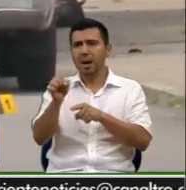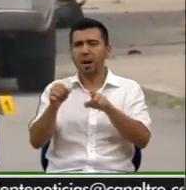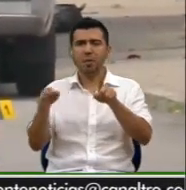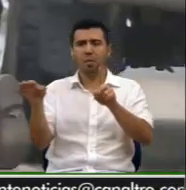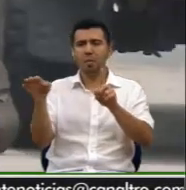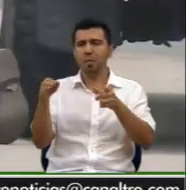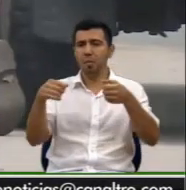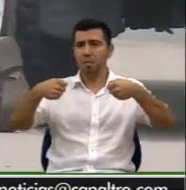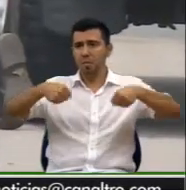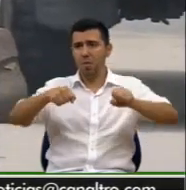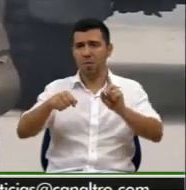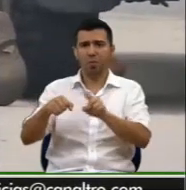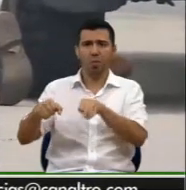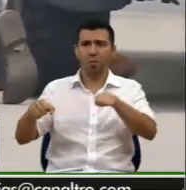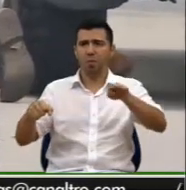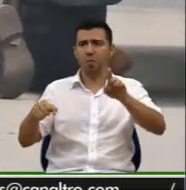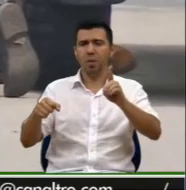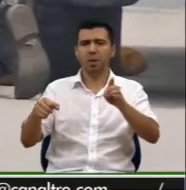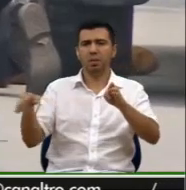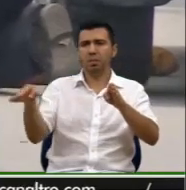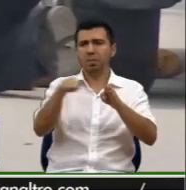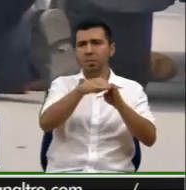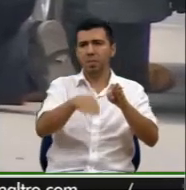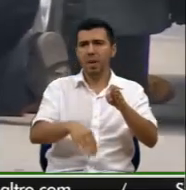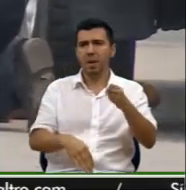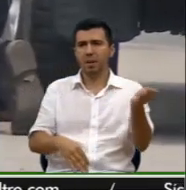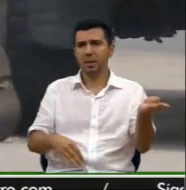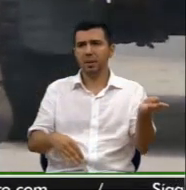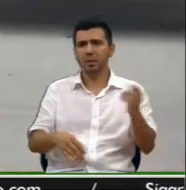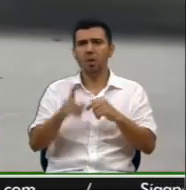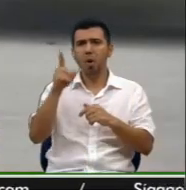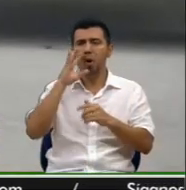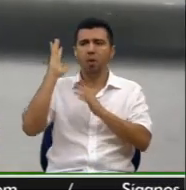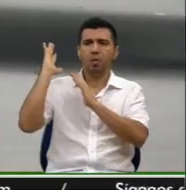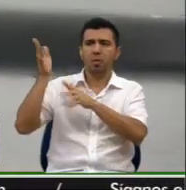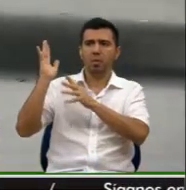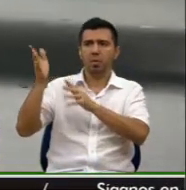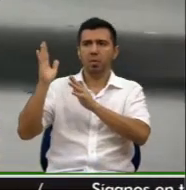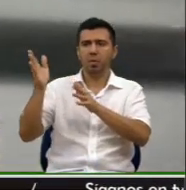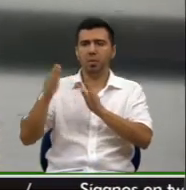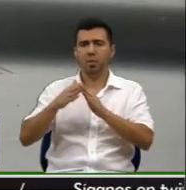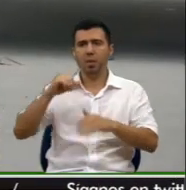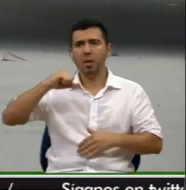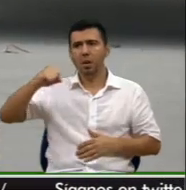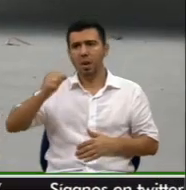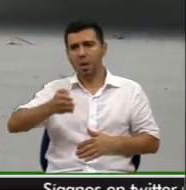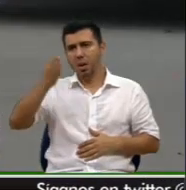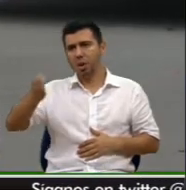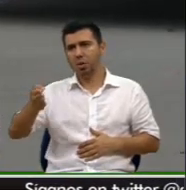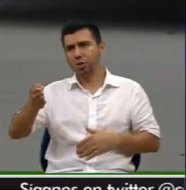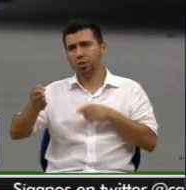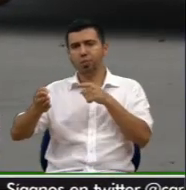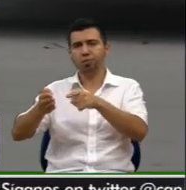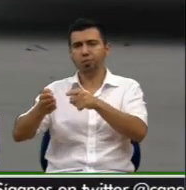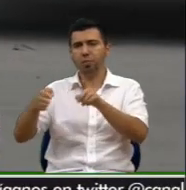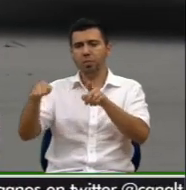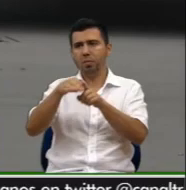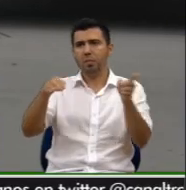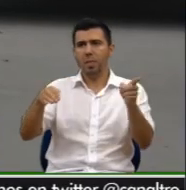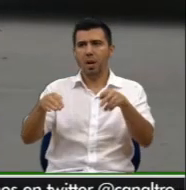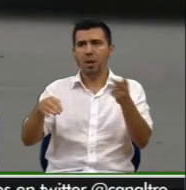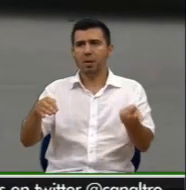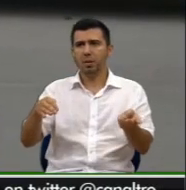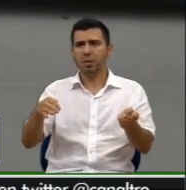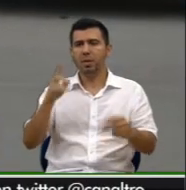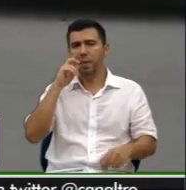se encontraba descargando madera en la camioneta que estaba parqueada en el costado derecho así lo informó la esposa de un